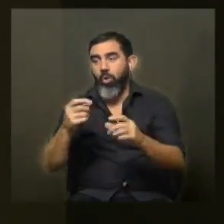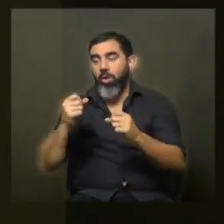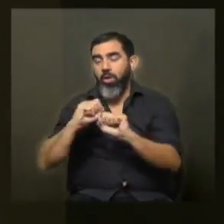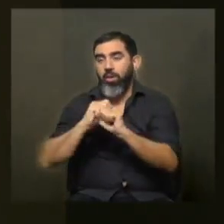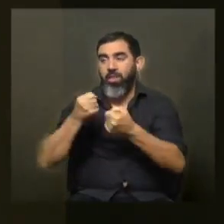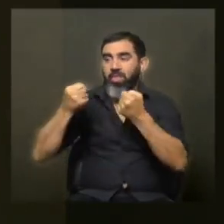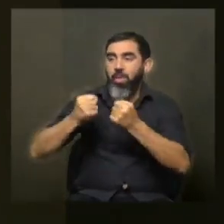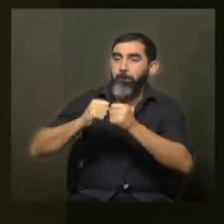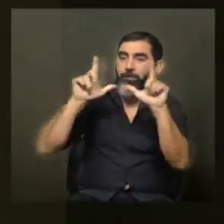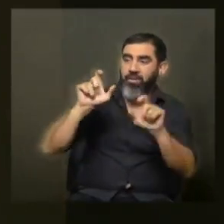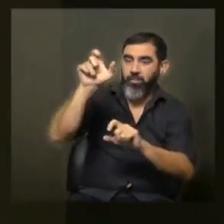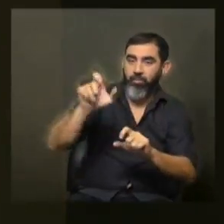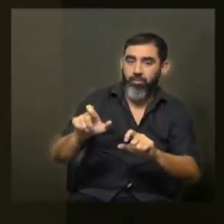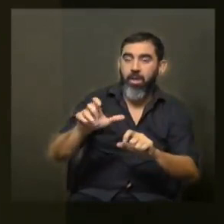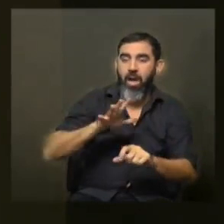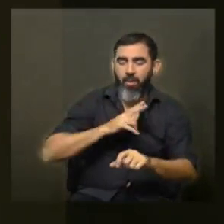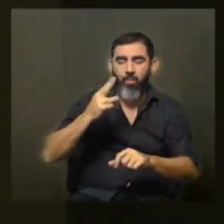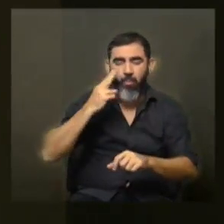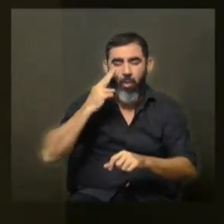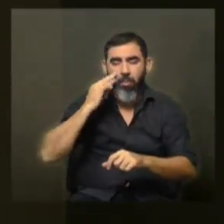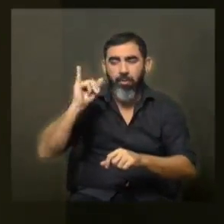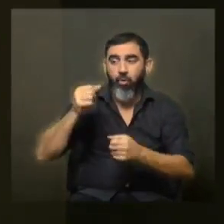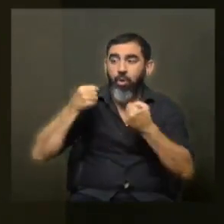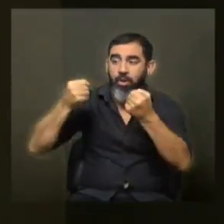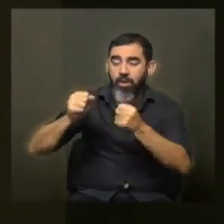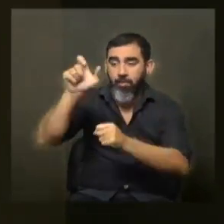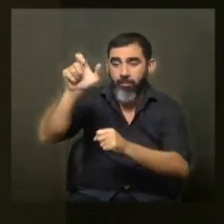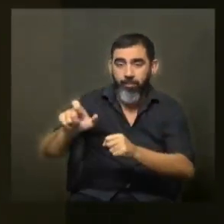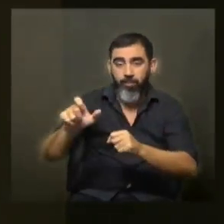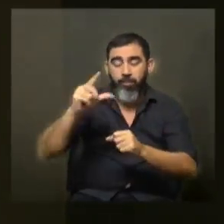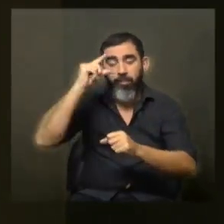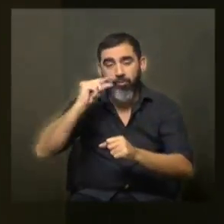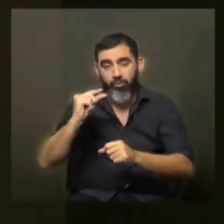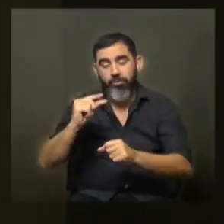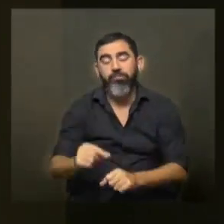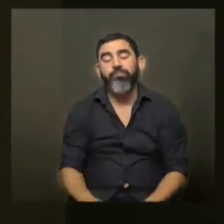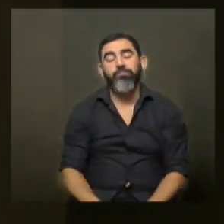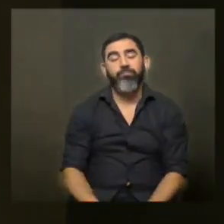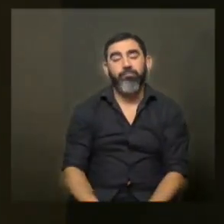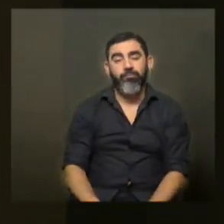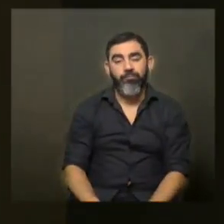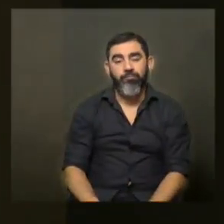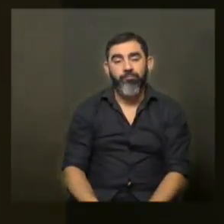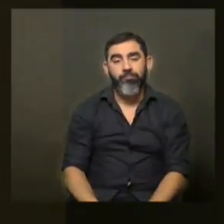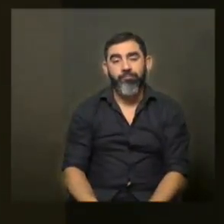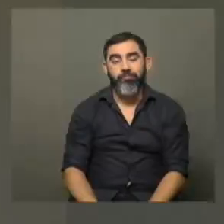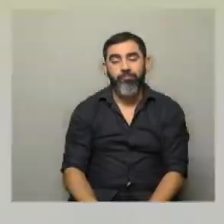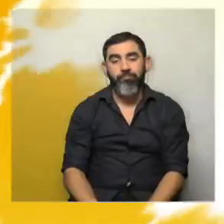causa realmente algún problema despertar a una persona sonámbula? Cecilia nos contesta esta